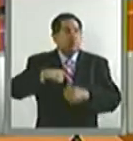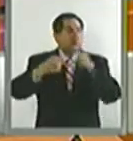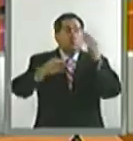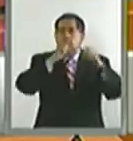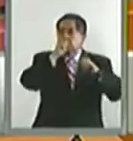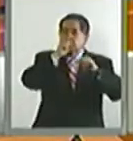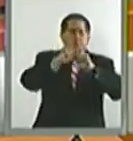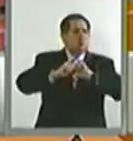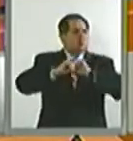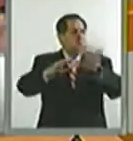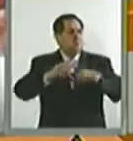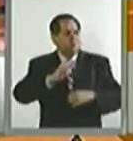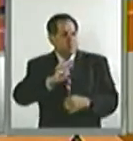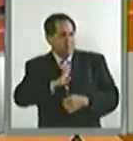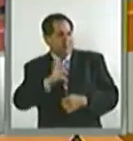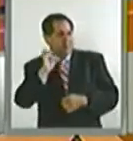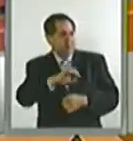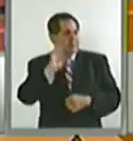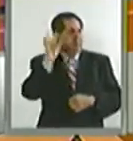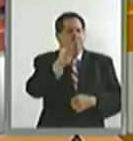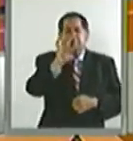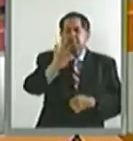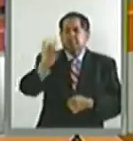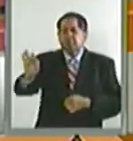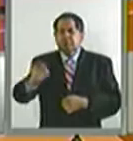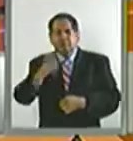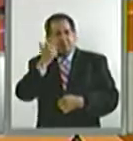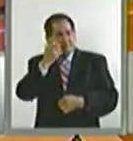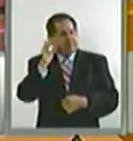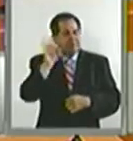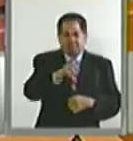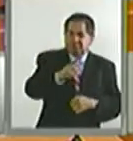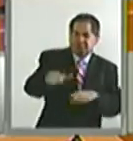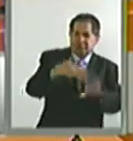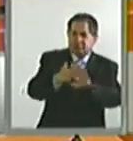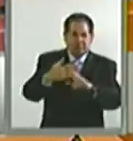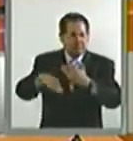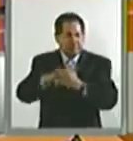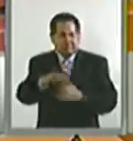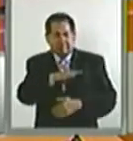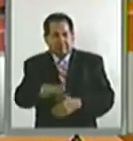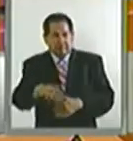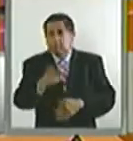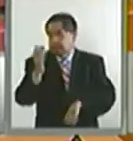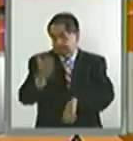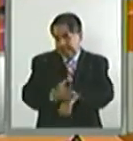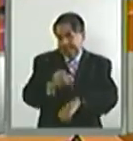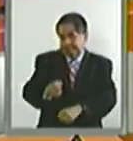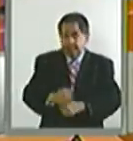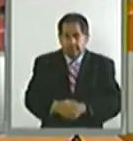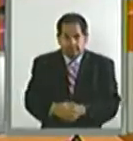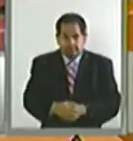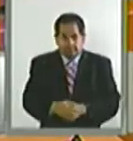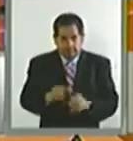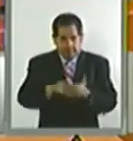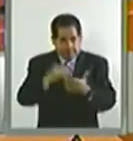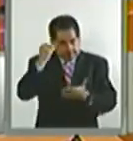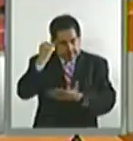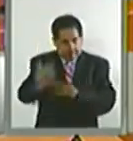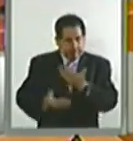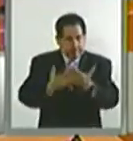de comunicación y de redes para promover el odio y el rechazo a las personas. Creo que con esta iniciativa